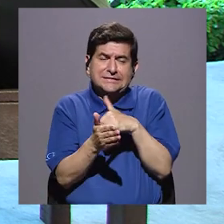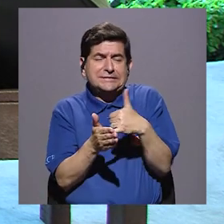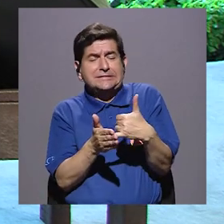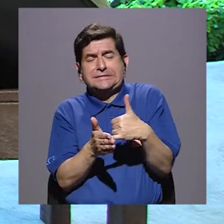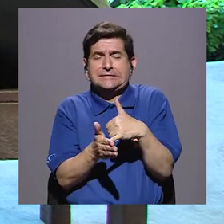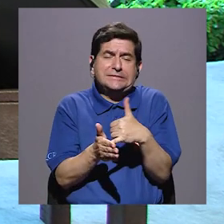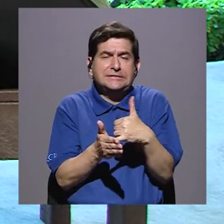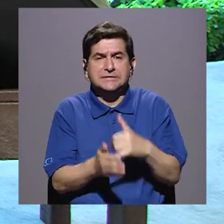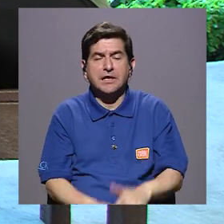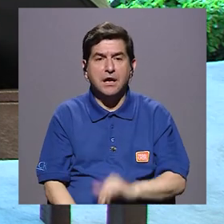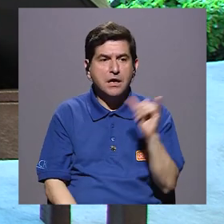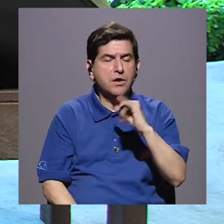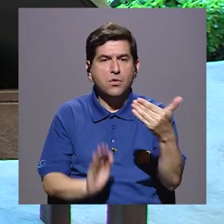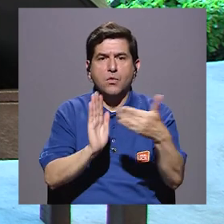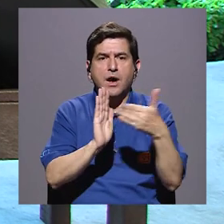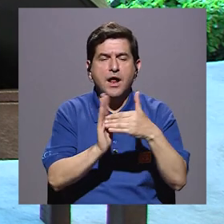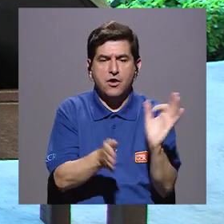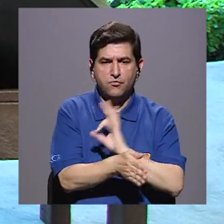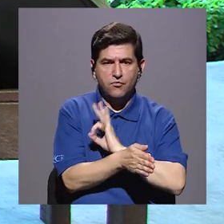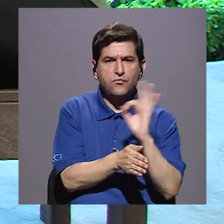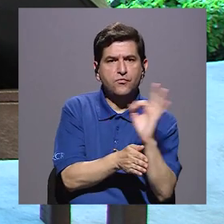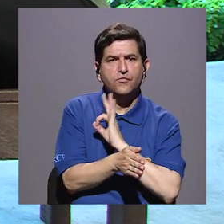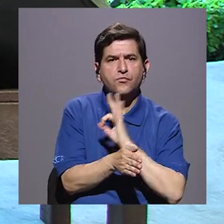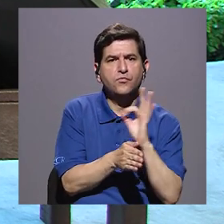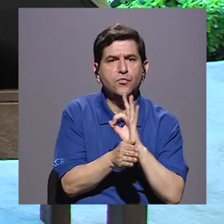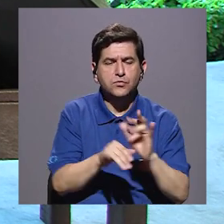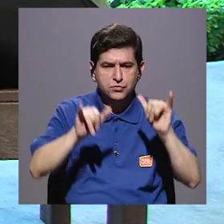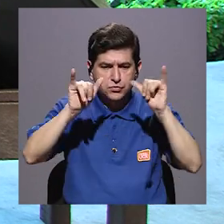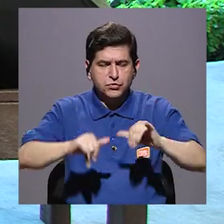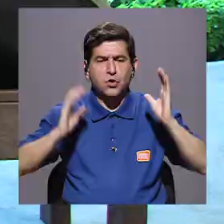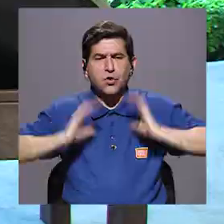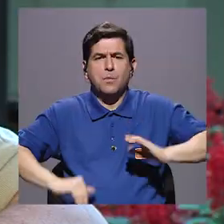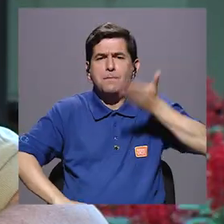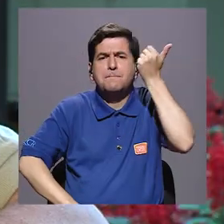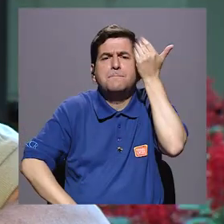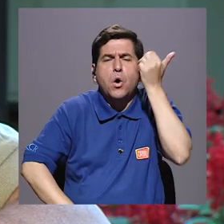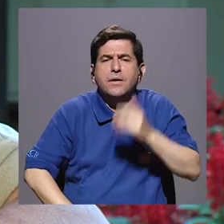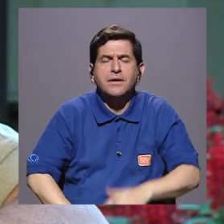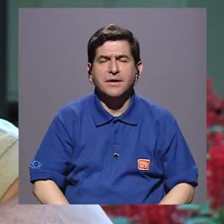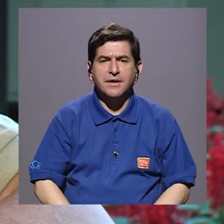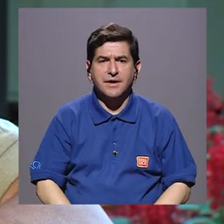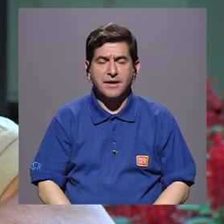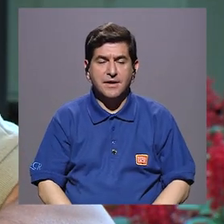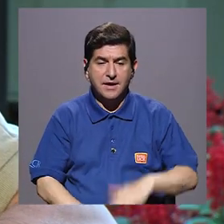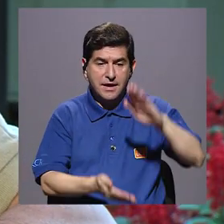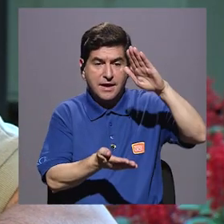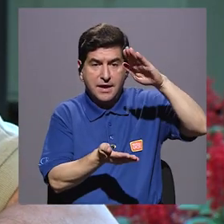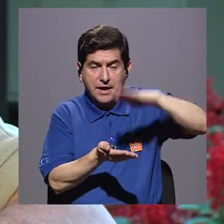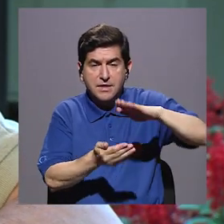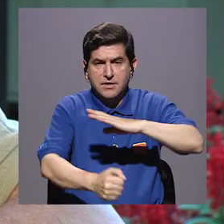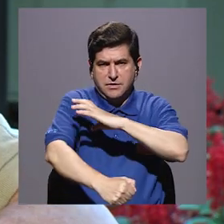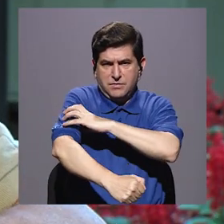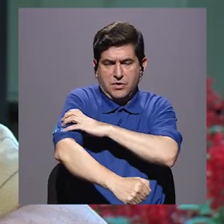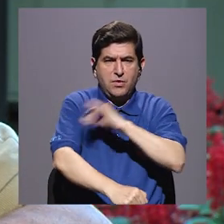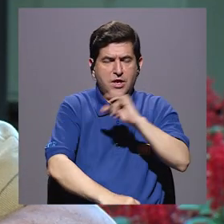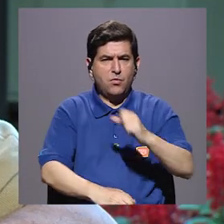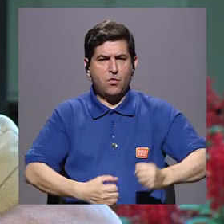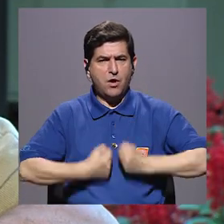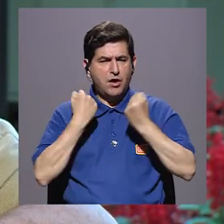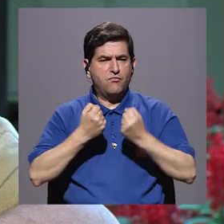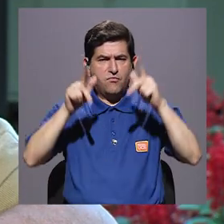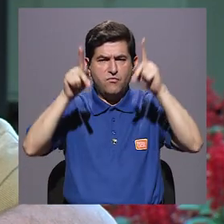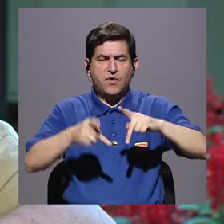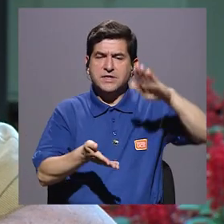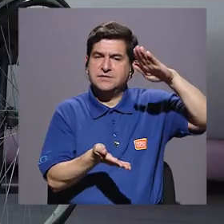Debilitarse, digamos, entonces debilita también como ese funcionamiento, el sostener el cuerpo. Correcto. Al disminuir la masa muscular, pues también la fuerza muscular